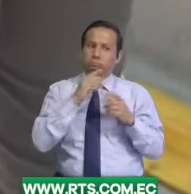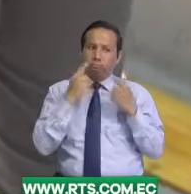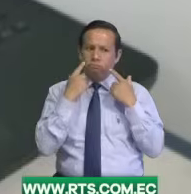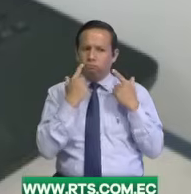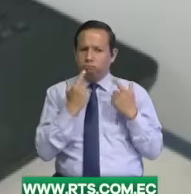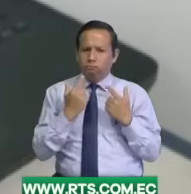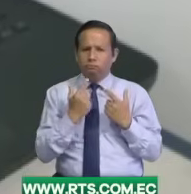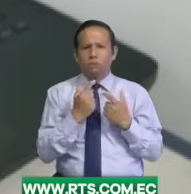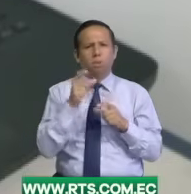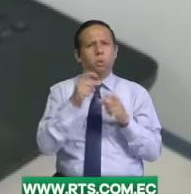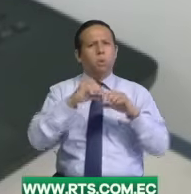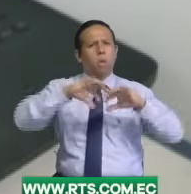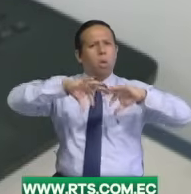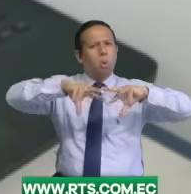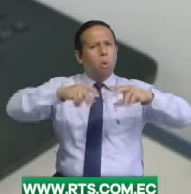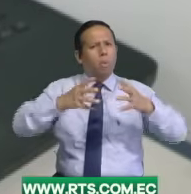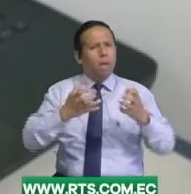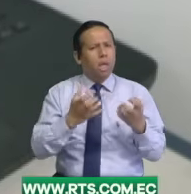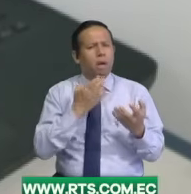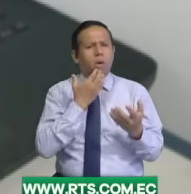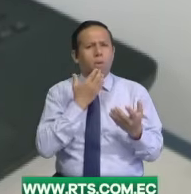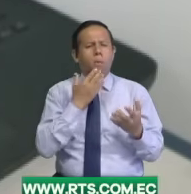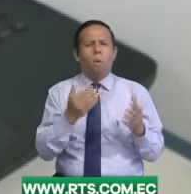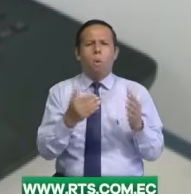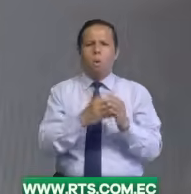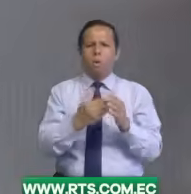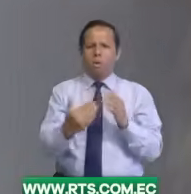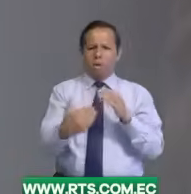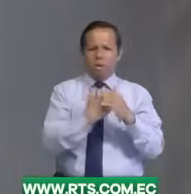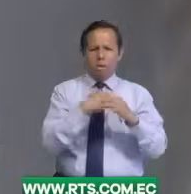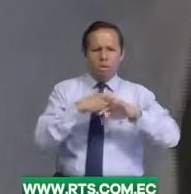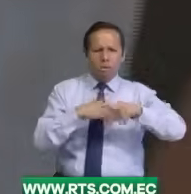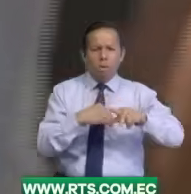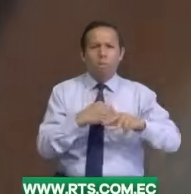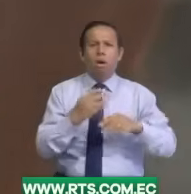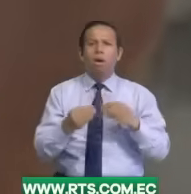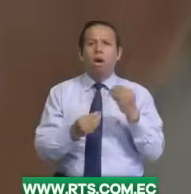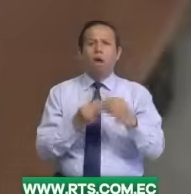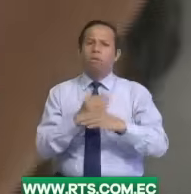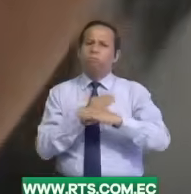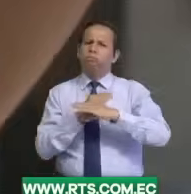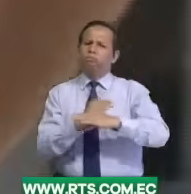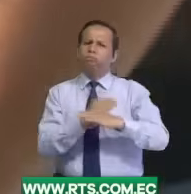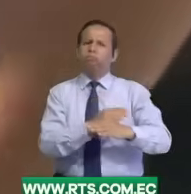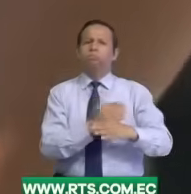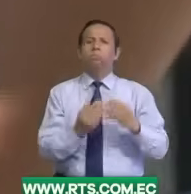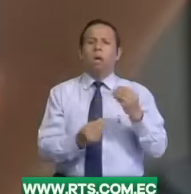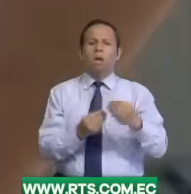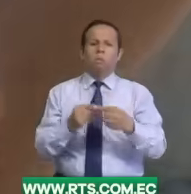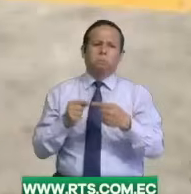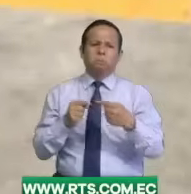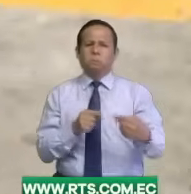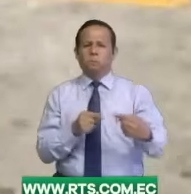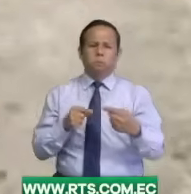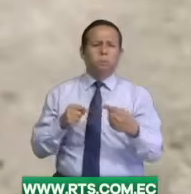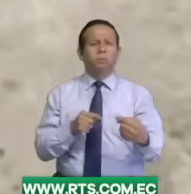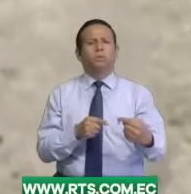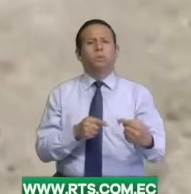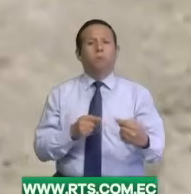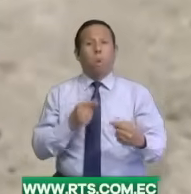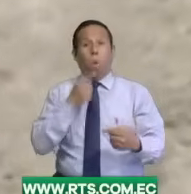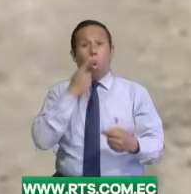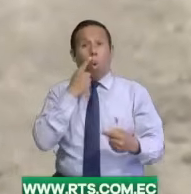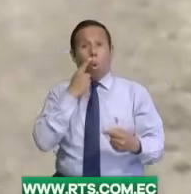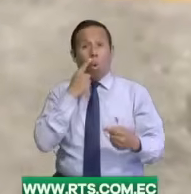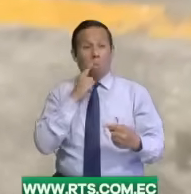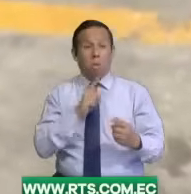los delincuentes que intentaban otra vez robarle. Puso resistencia. Se originó un forcejeo y empujó a